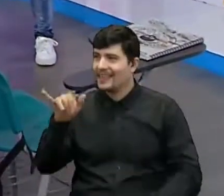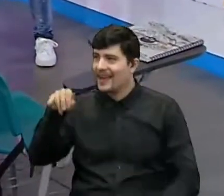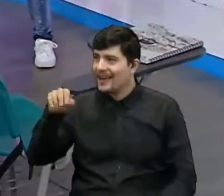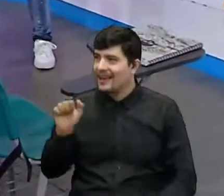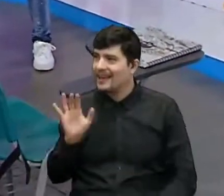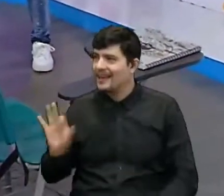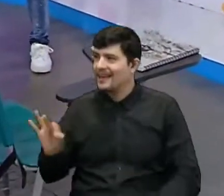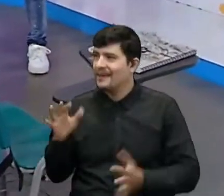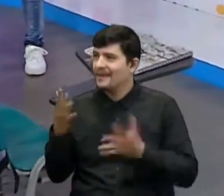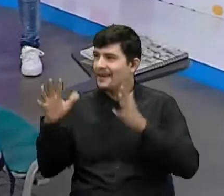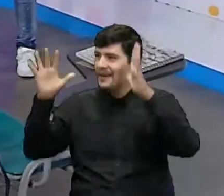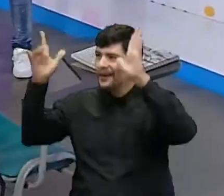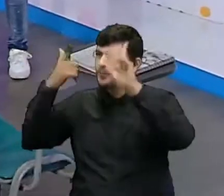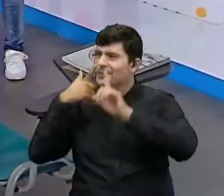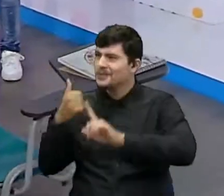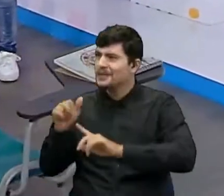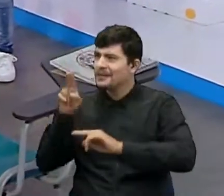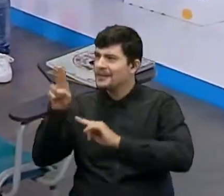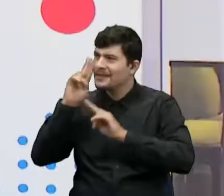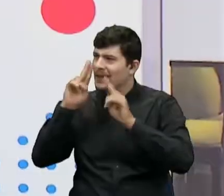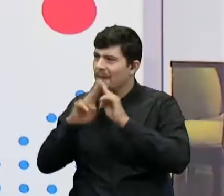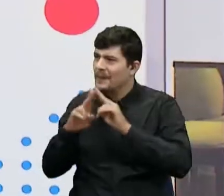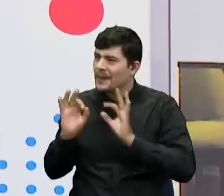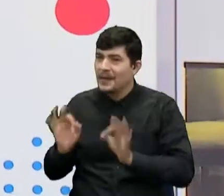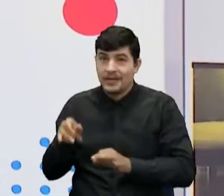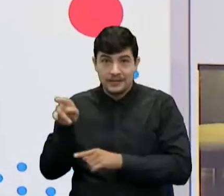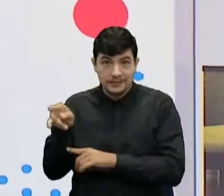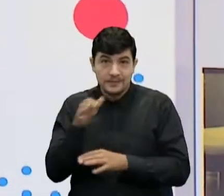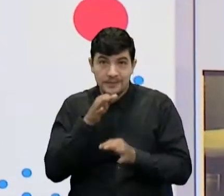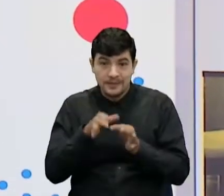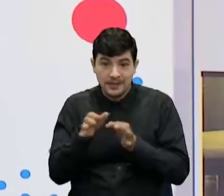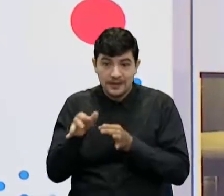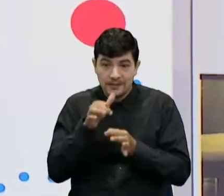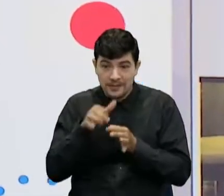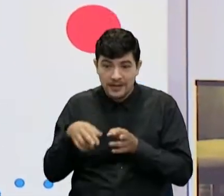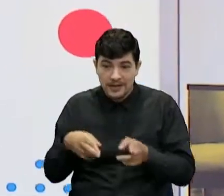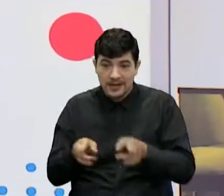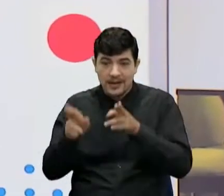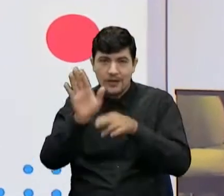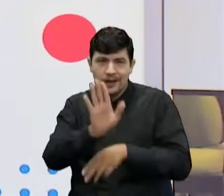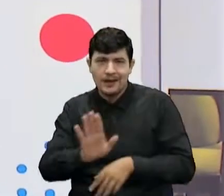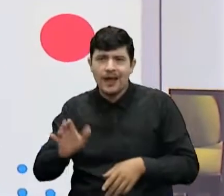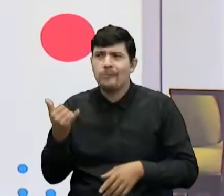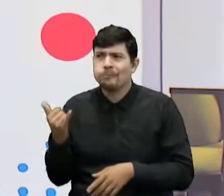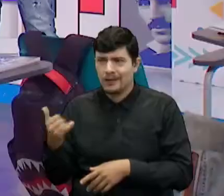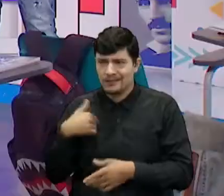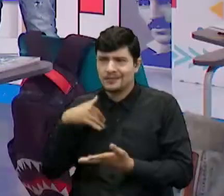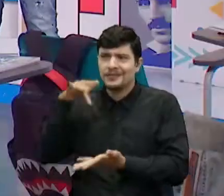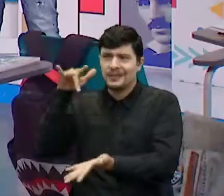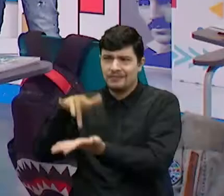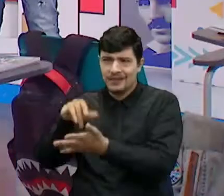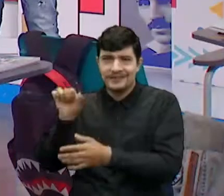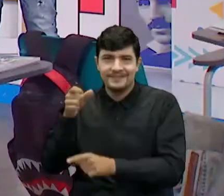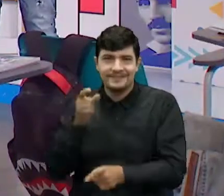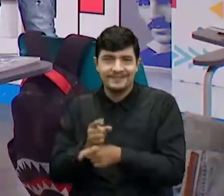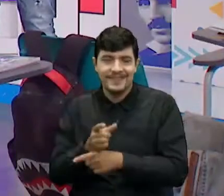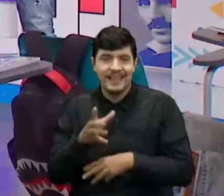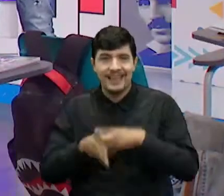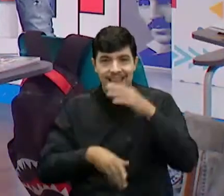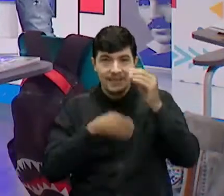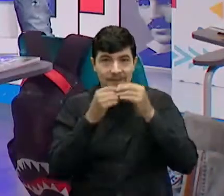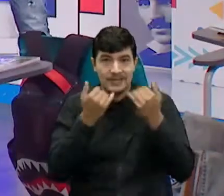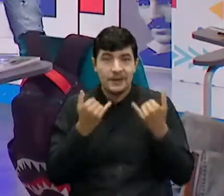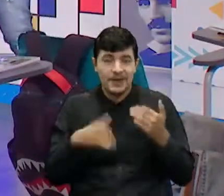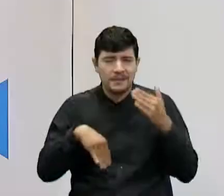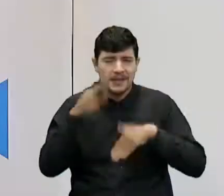Que chévere Que esté conectada Con nosotros Desde Río Negro Hola Desde Río Negro Allá si alcanzo A llegar yo Además de eso Vamos